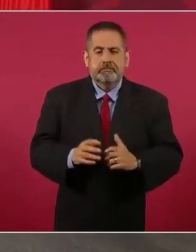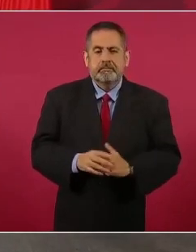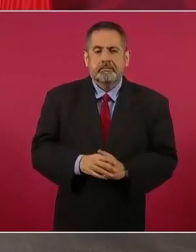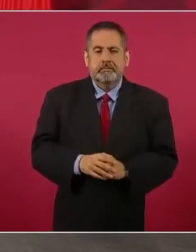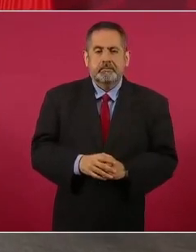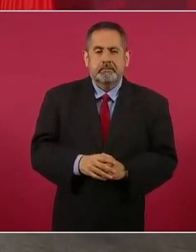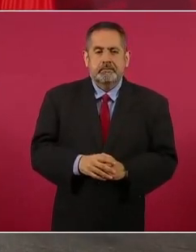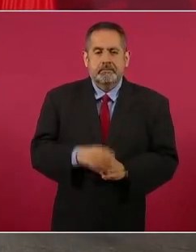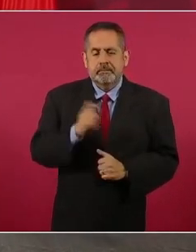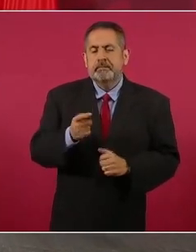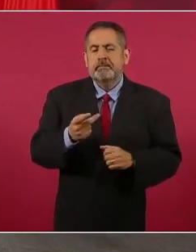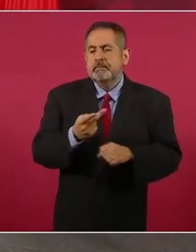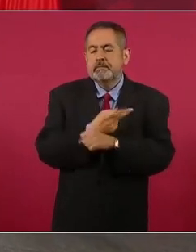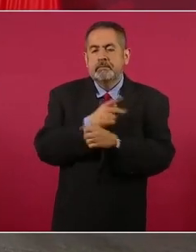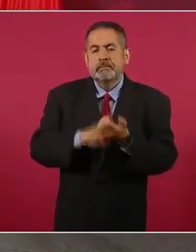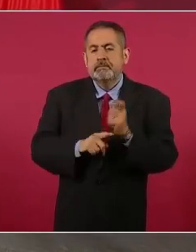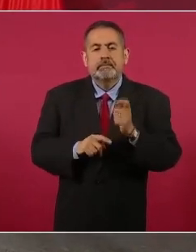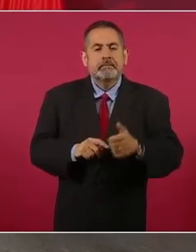que